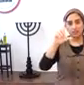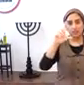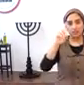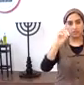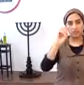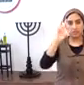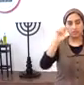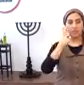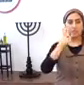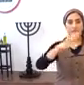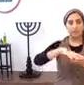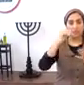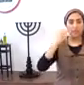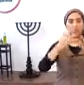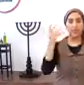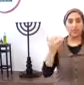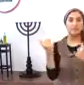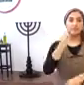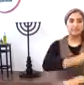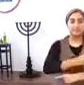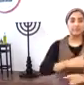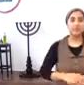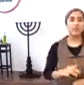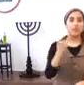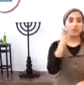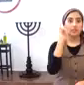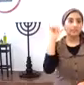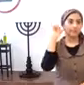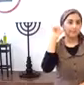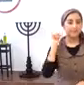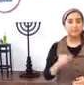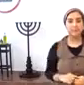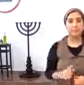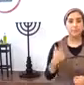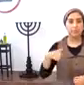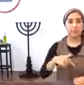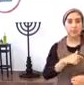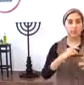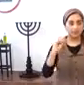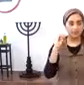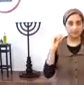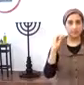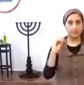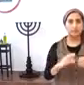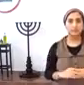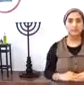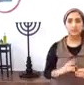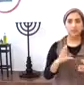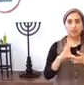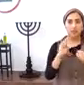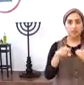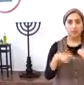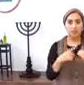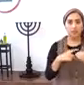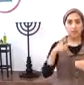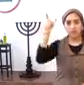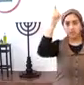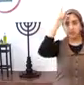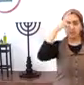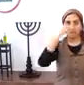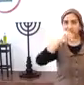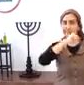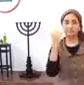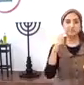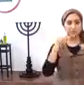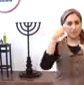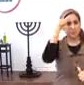Vamos a aprender mucho hoy. El día de ayer ministraba yo sobre Turquía y demás,